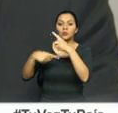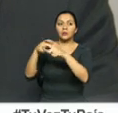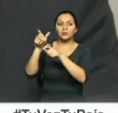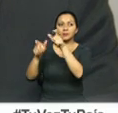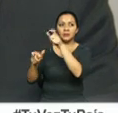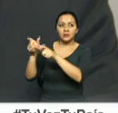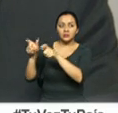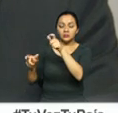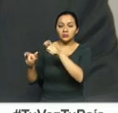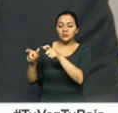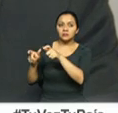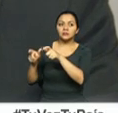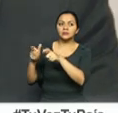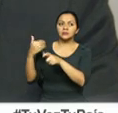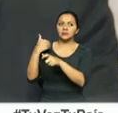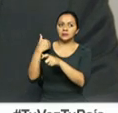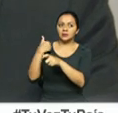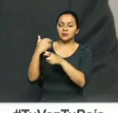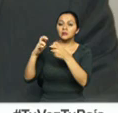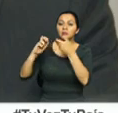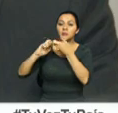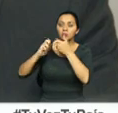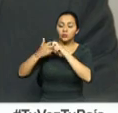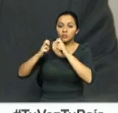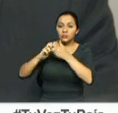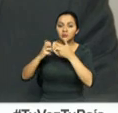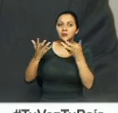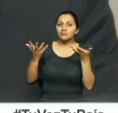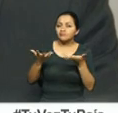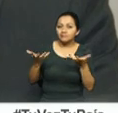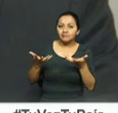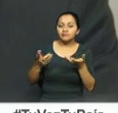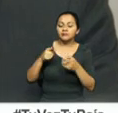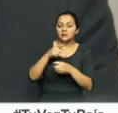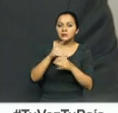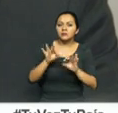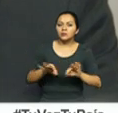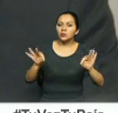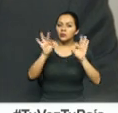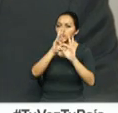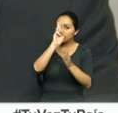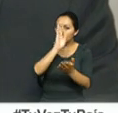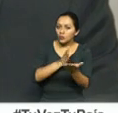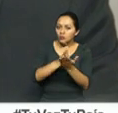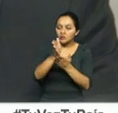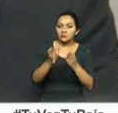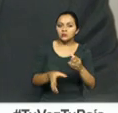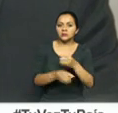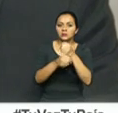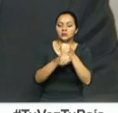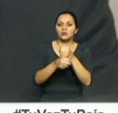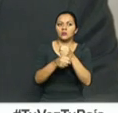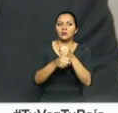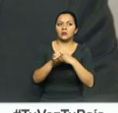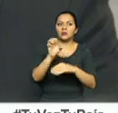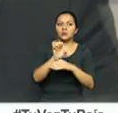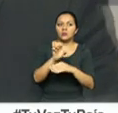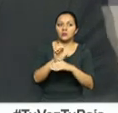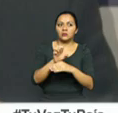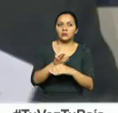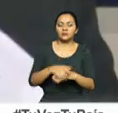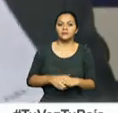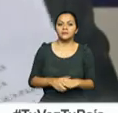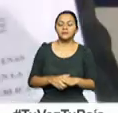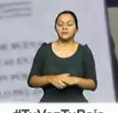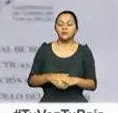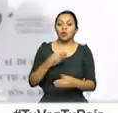que pretenden atentar contra uno de los elementos más importantes para la seguridad nacional, como son las compras públicas.